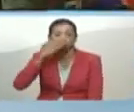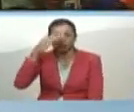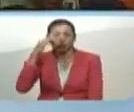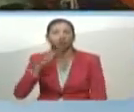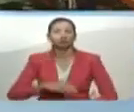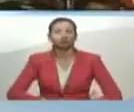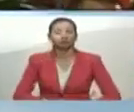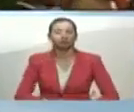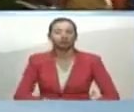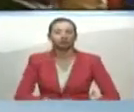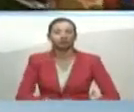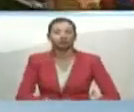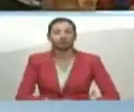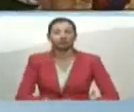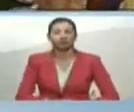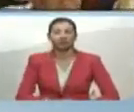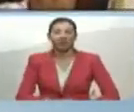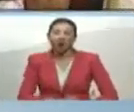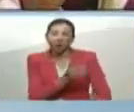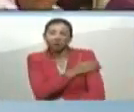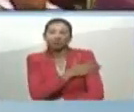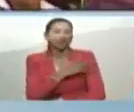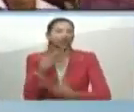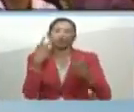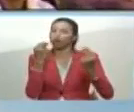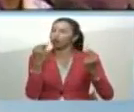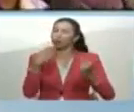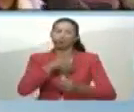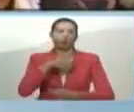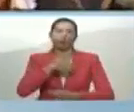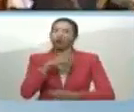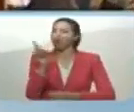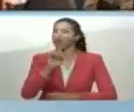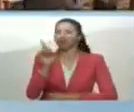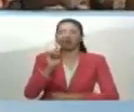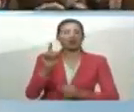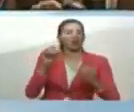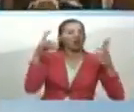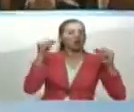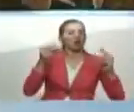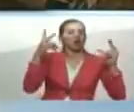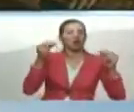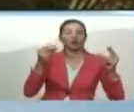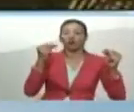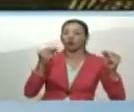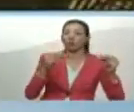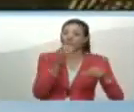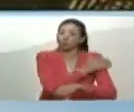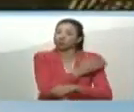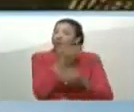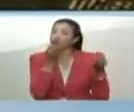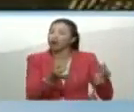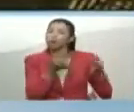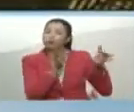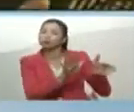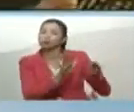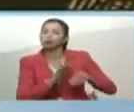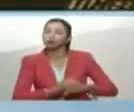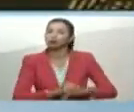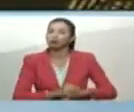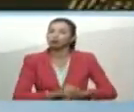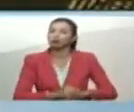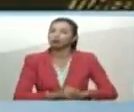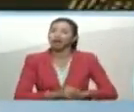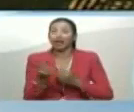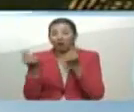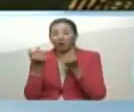la derecha decía, no se puede, es inviable, no sé qué cosa. Bueno, para la economía y el país que